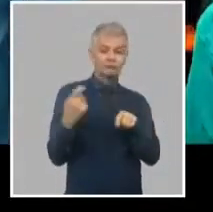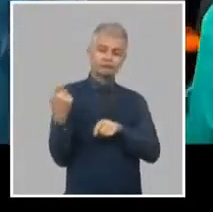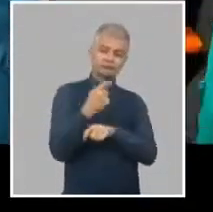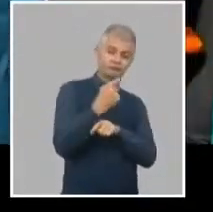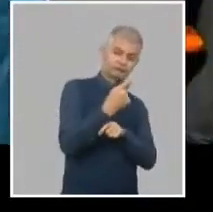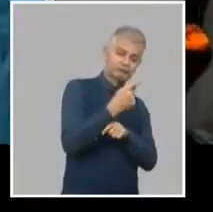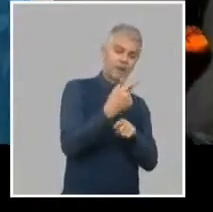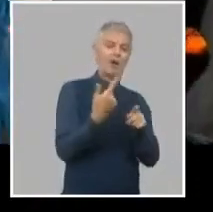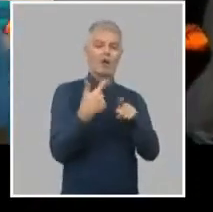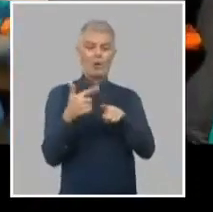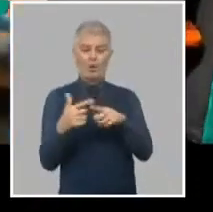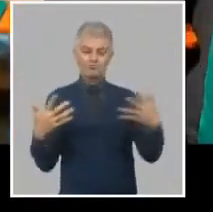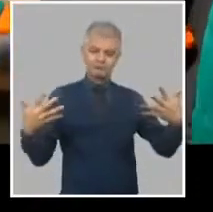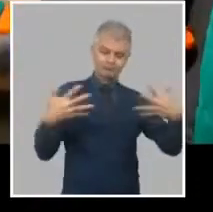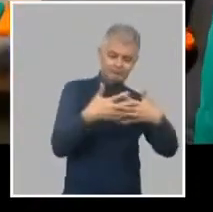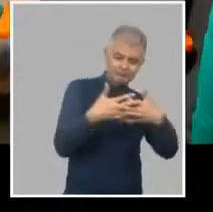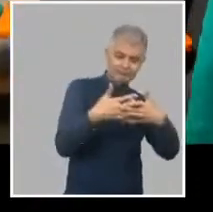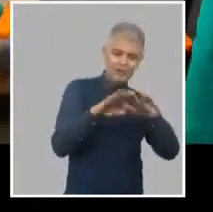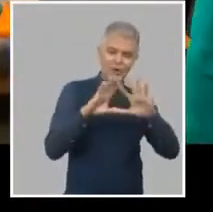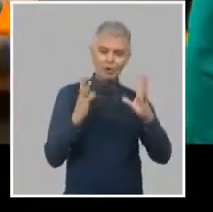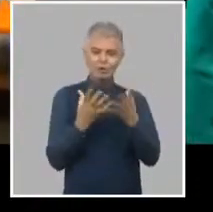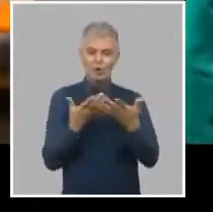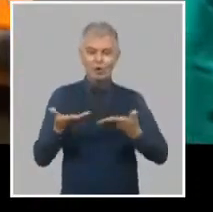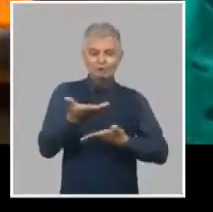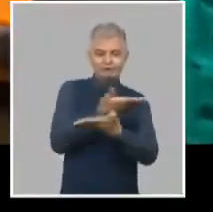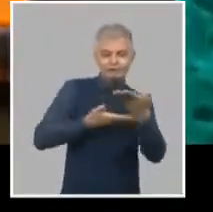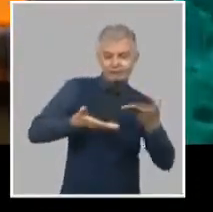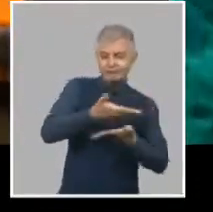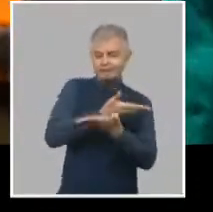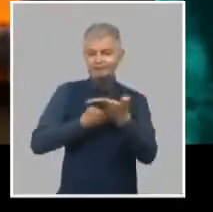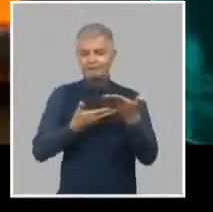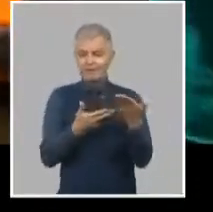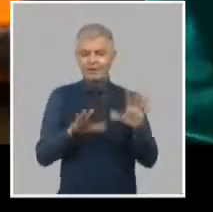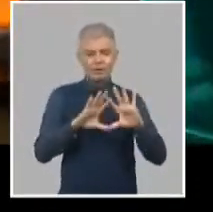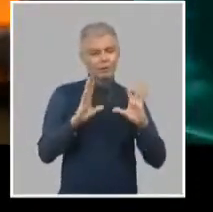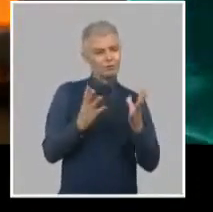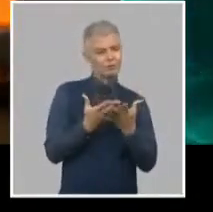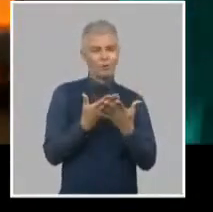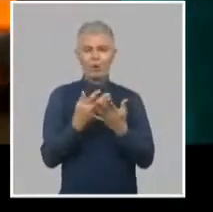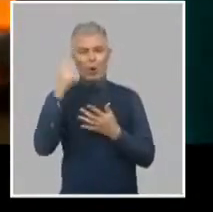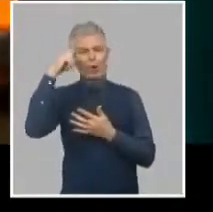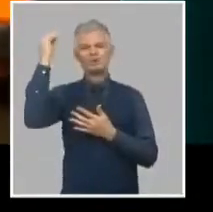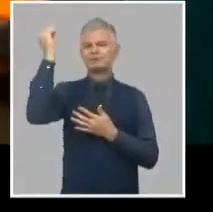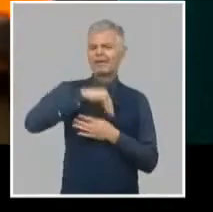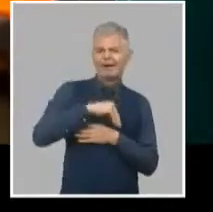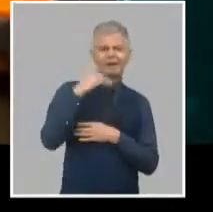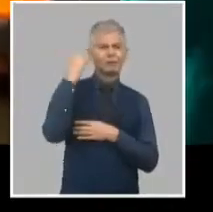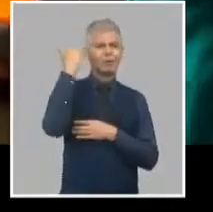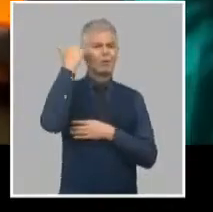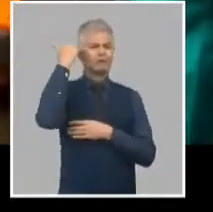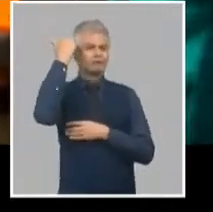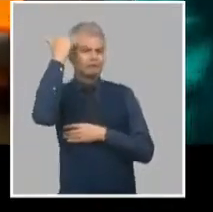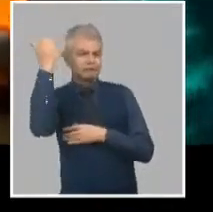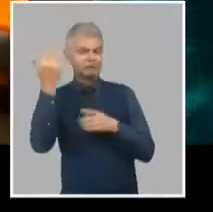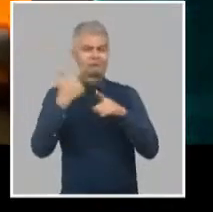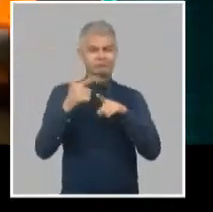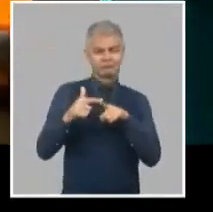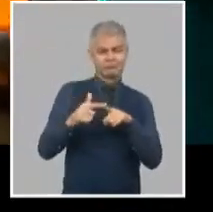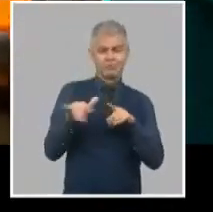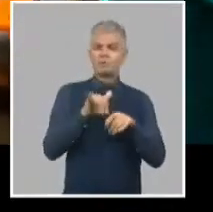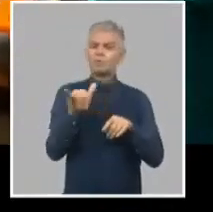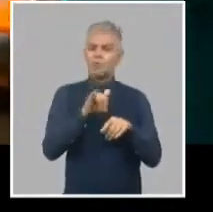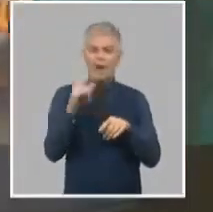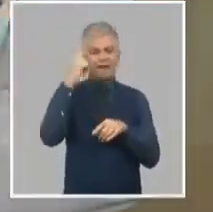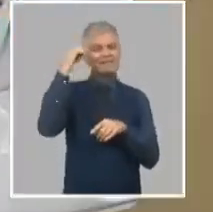varios jóvenes que se incorporaron en la brigada, hacía que fuera una brigada muy compacta en conocimientos, pero también en medidas de